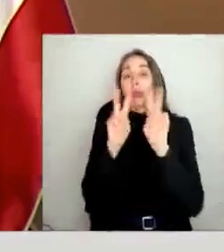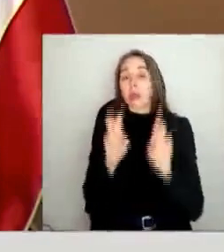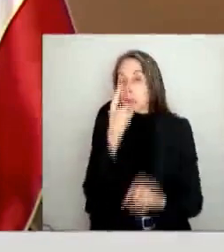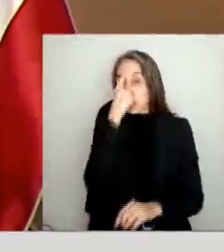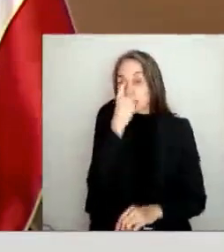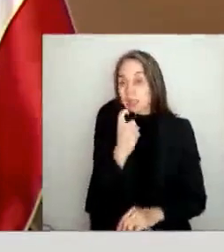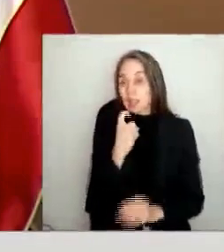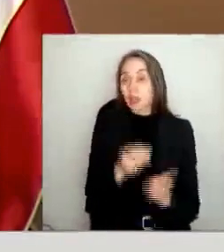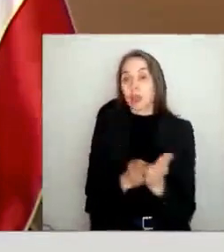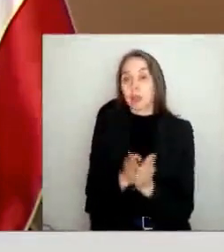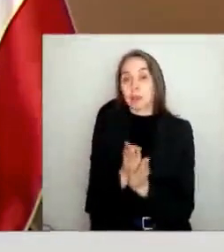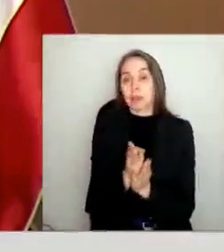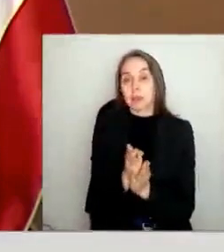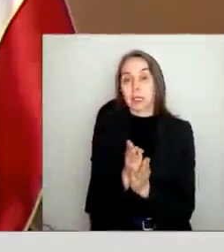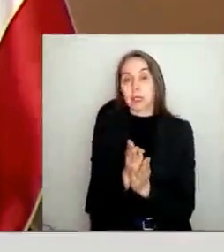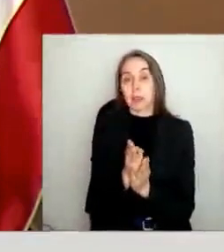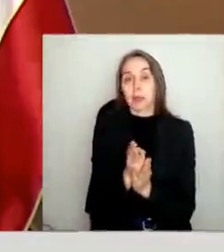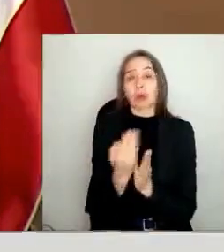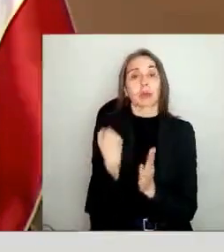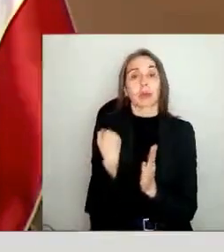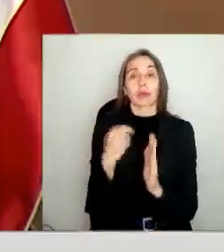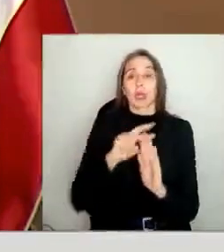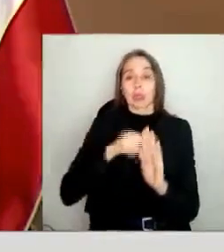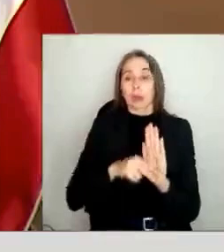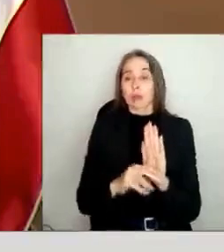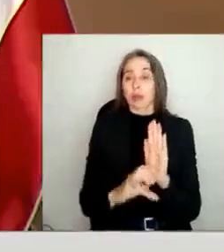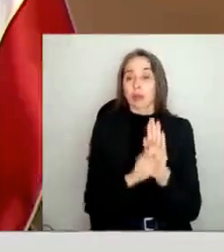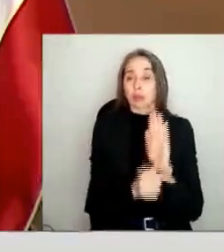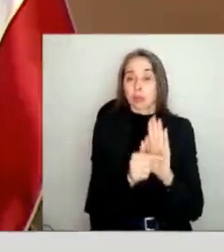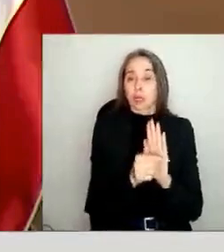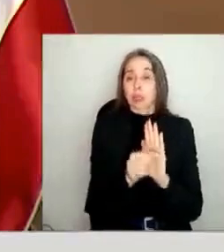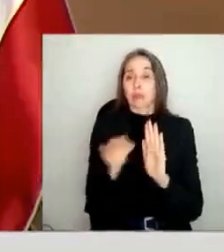tratar Por más que sean una modificación de carta fundamental como